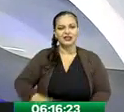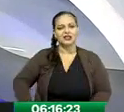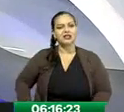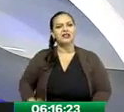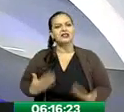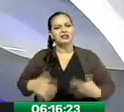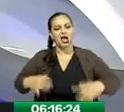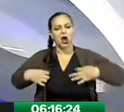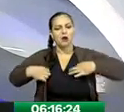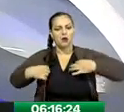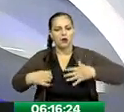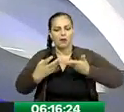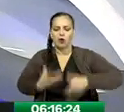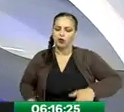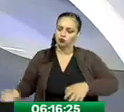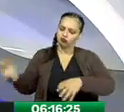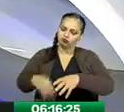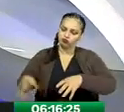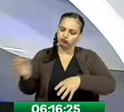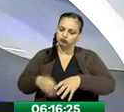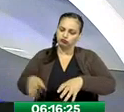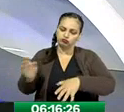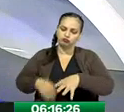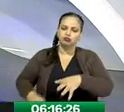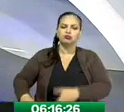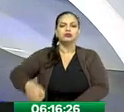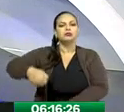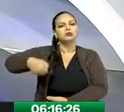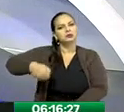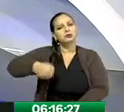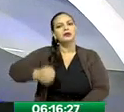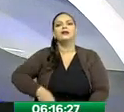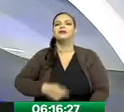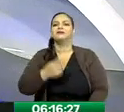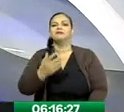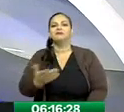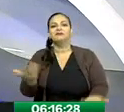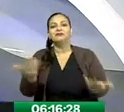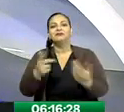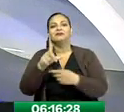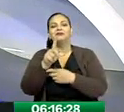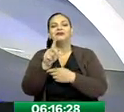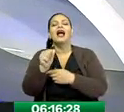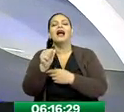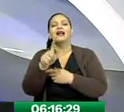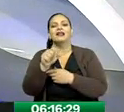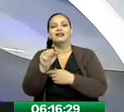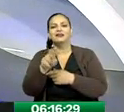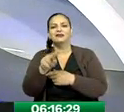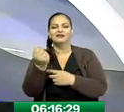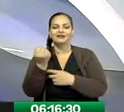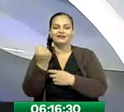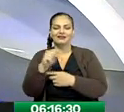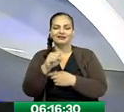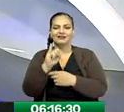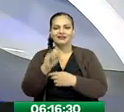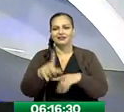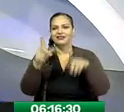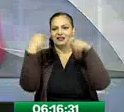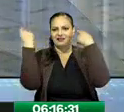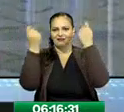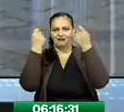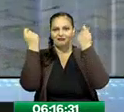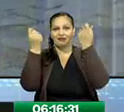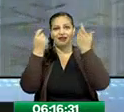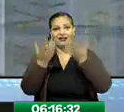Claro, claro que sí. Todo listo, todo listo. Todos preparados para irnos a Alaucí y festejar con ellos, ¿verdad? Tanta